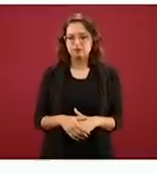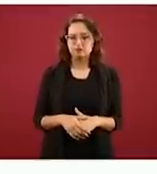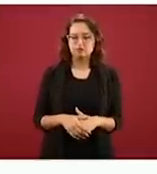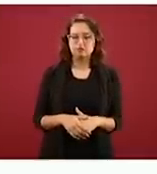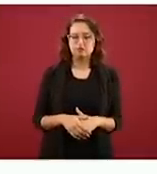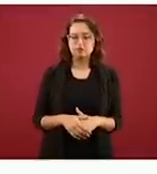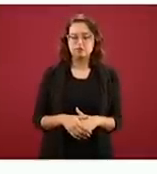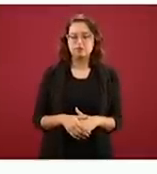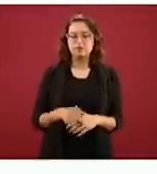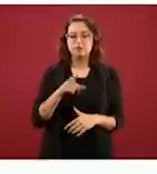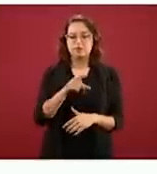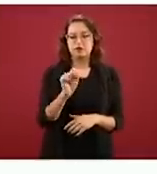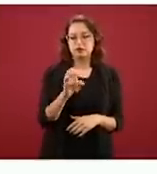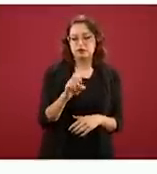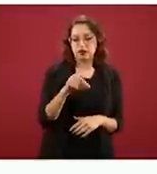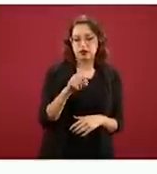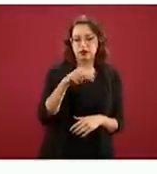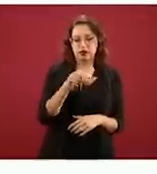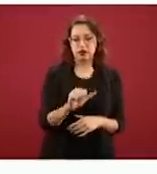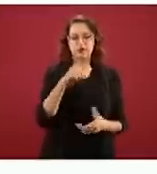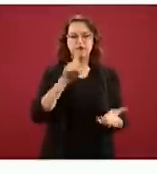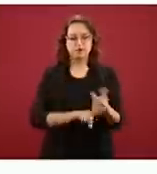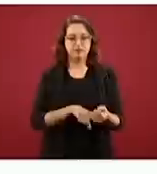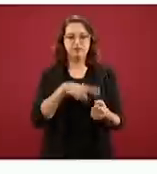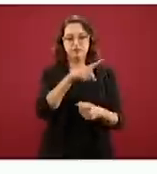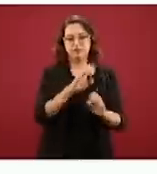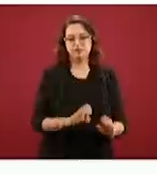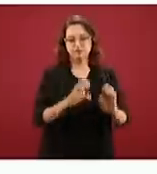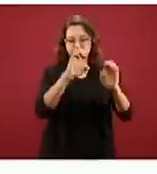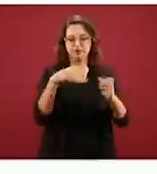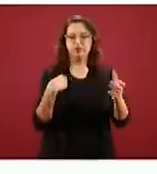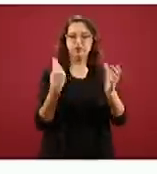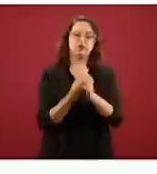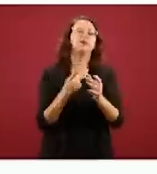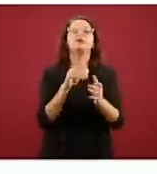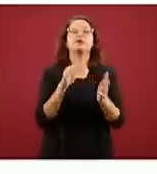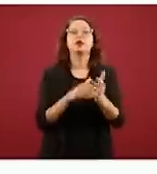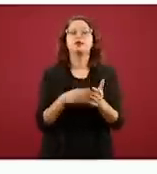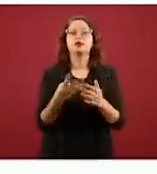en instalaciones de SEDENA, el primer escalón son